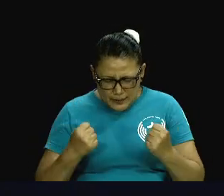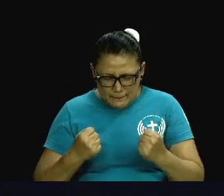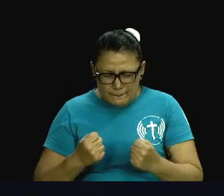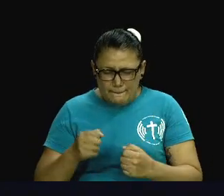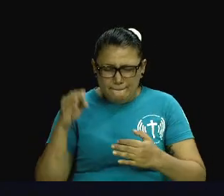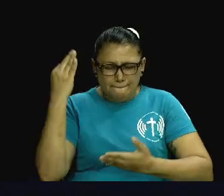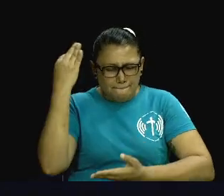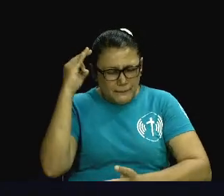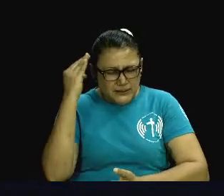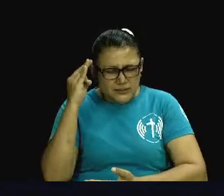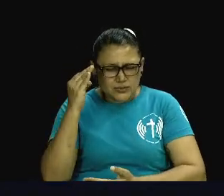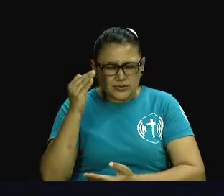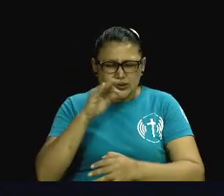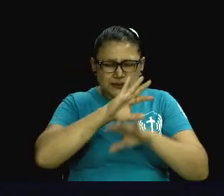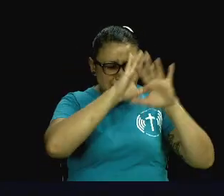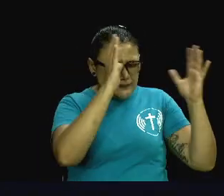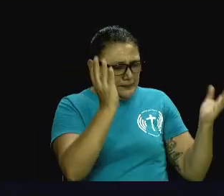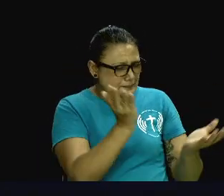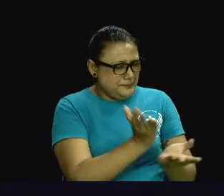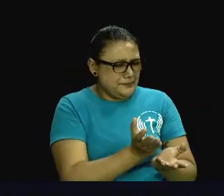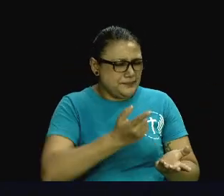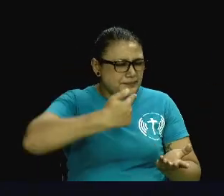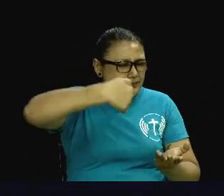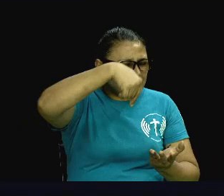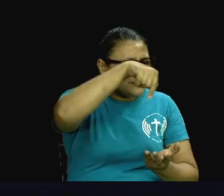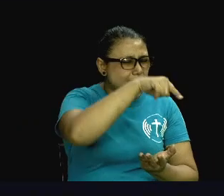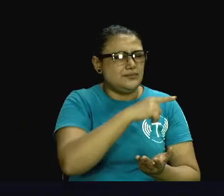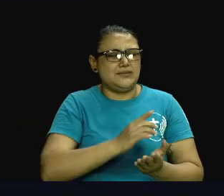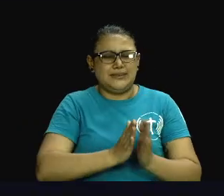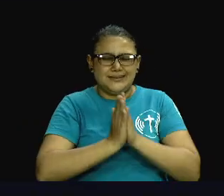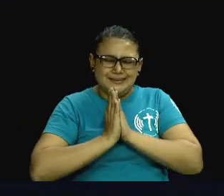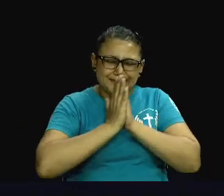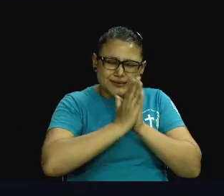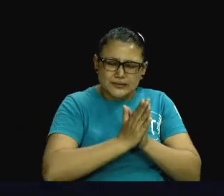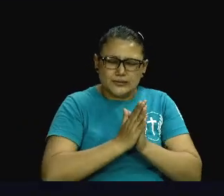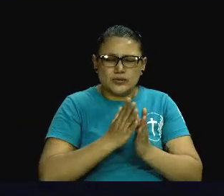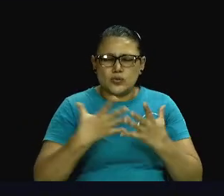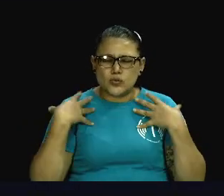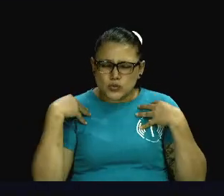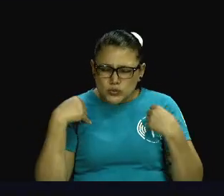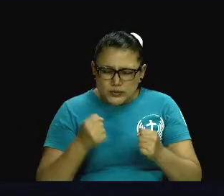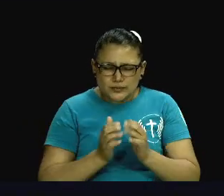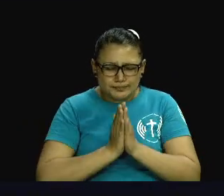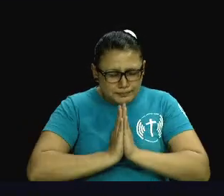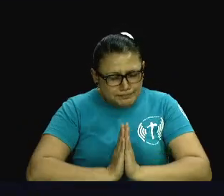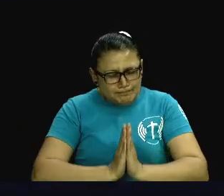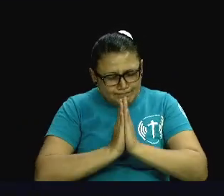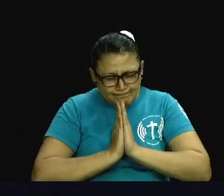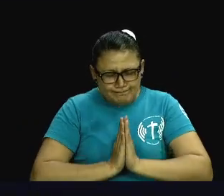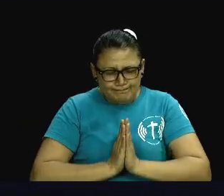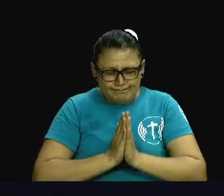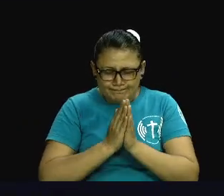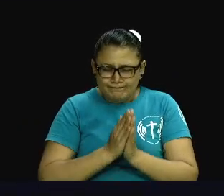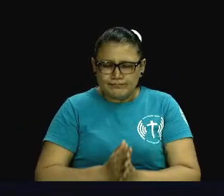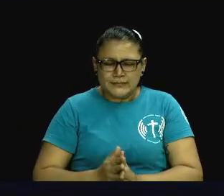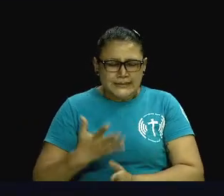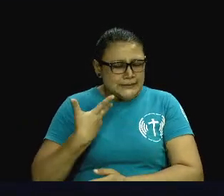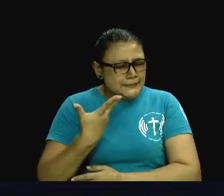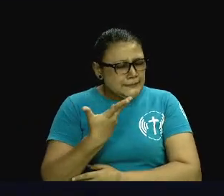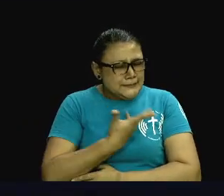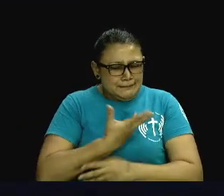alrededor del mundo padeciendo kobin y orando por sanidad muchos de nosotros señor